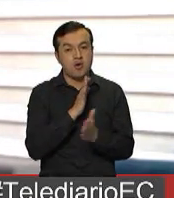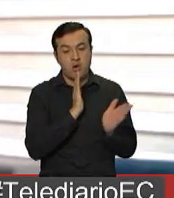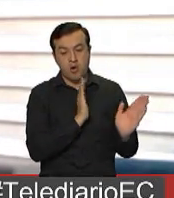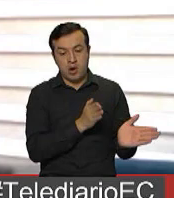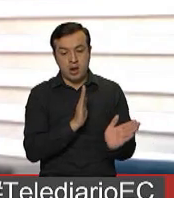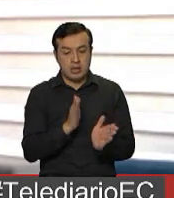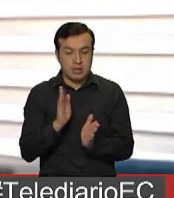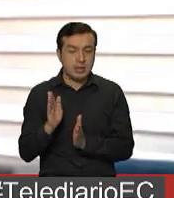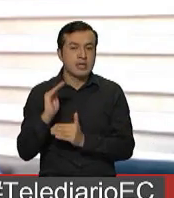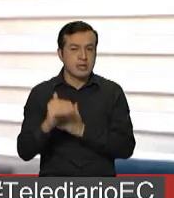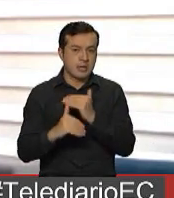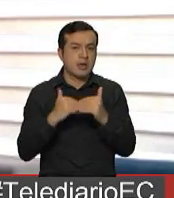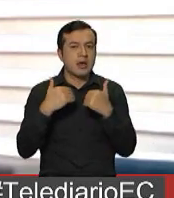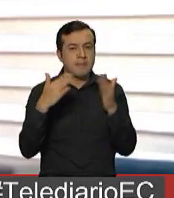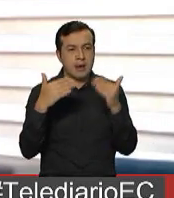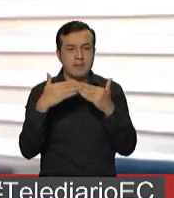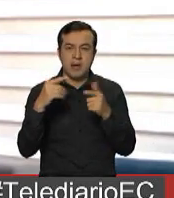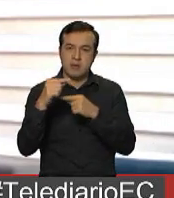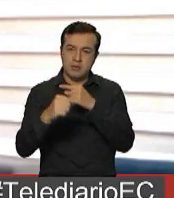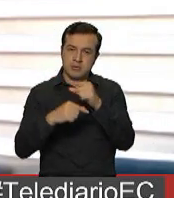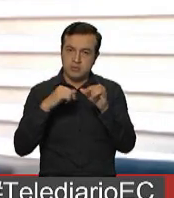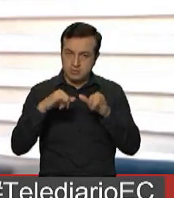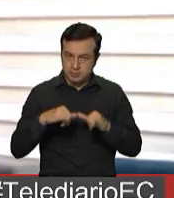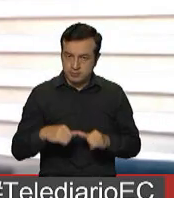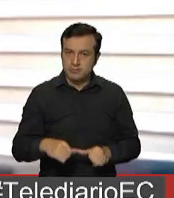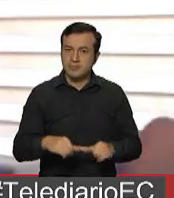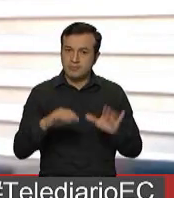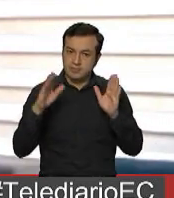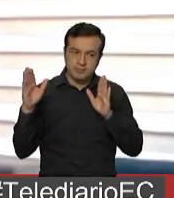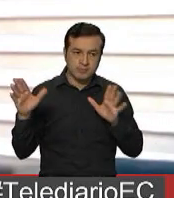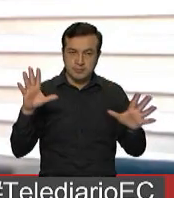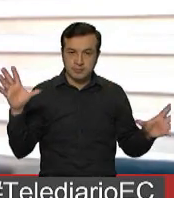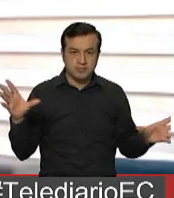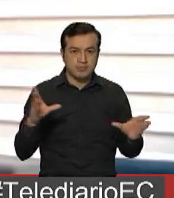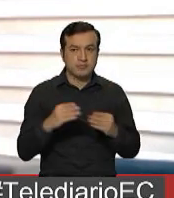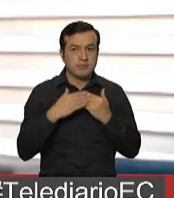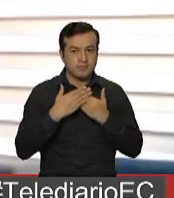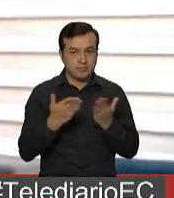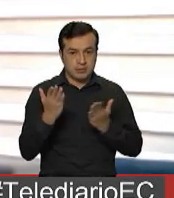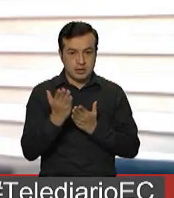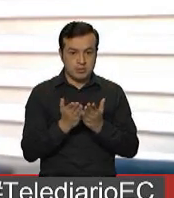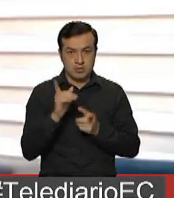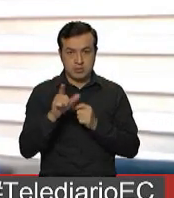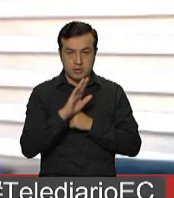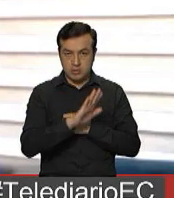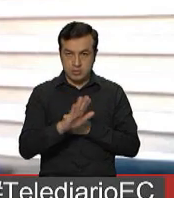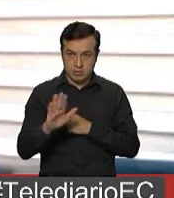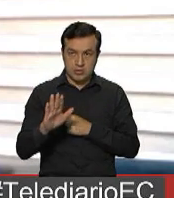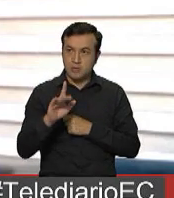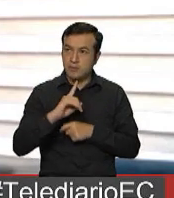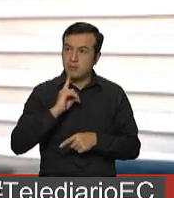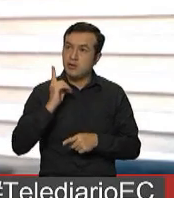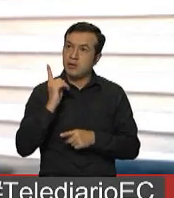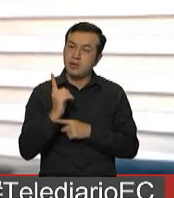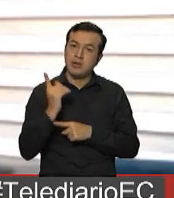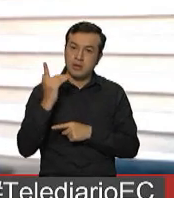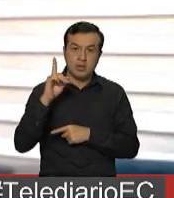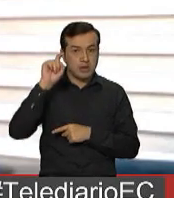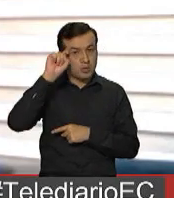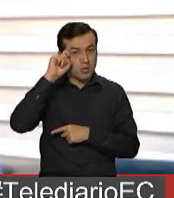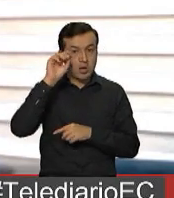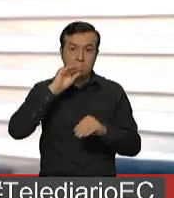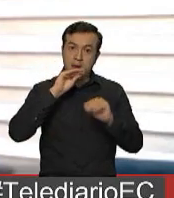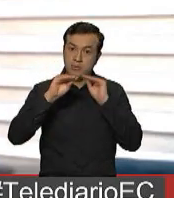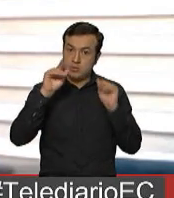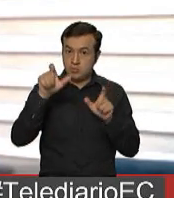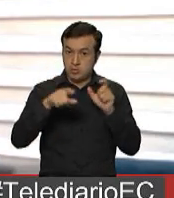los hemos ido reabriendo paulatinamente para poder brindar finalmente los servicios a la ciudadanía. Pero efectivamente, recordarles a las